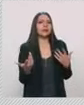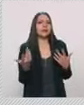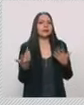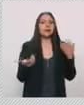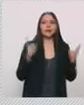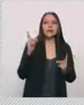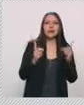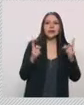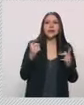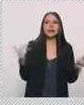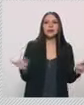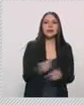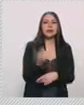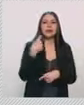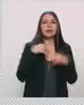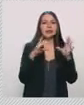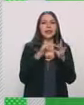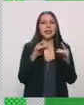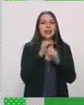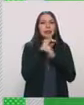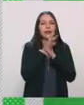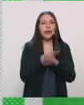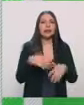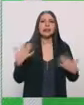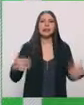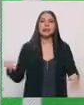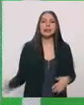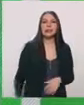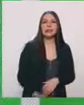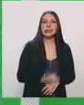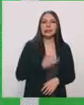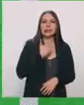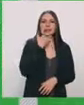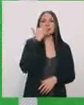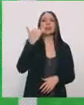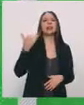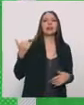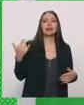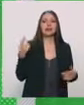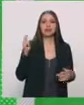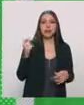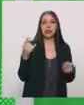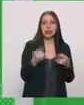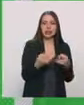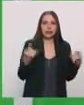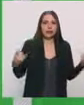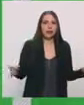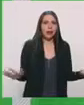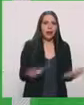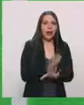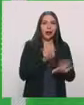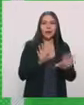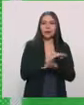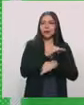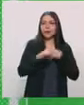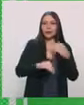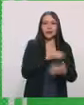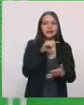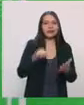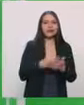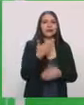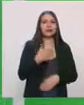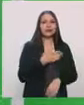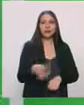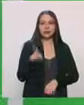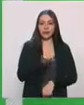de esta información, de estas metidotas de pata que han cambiado incluso la historia en todas partes. Buenos días, doctor. Hola, ¿qué